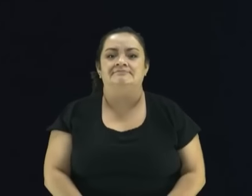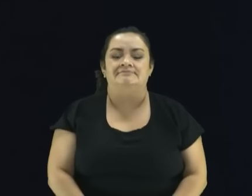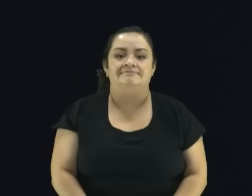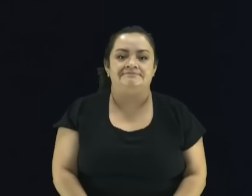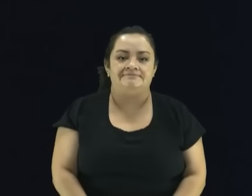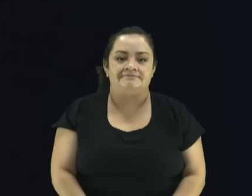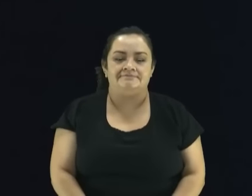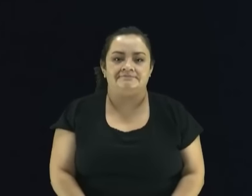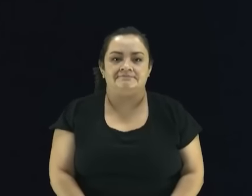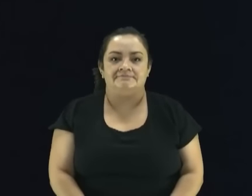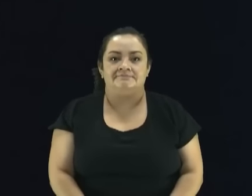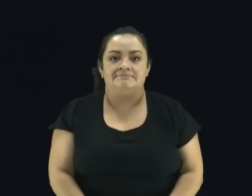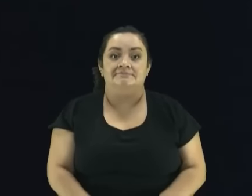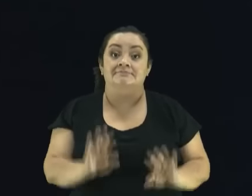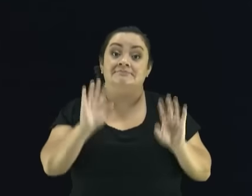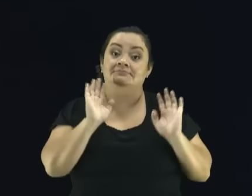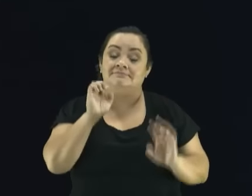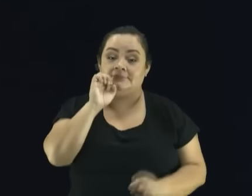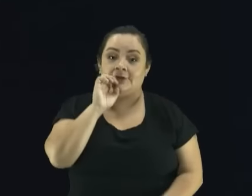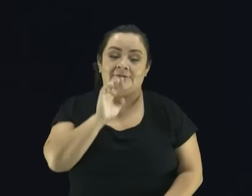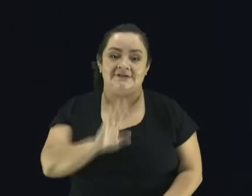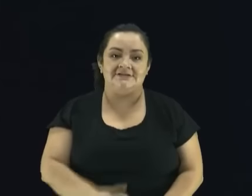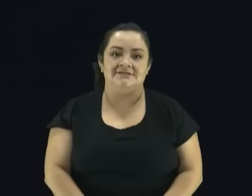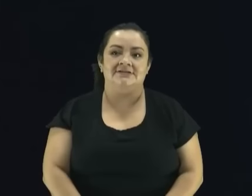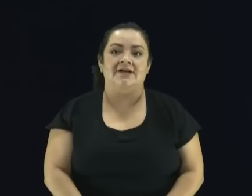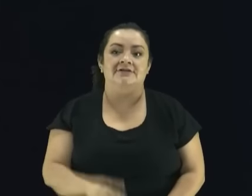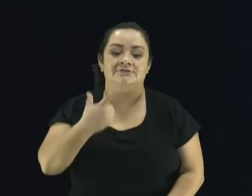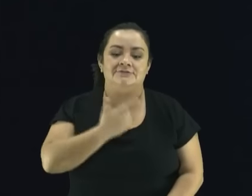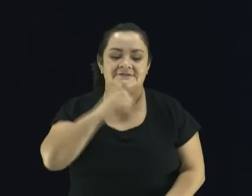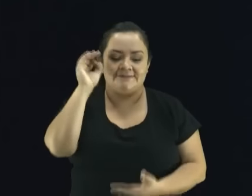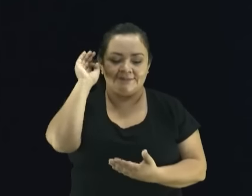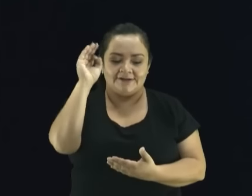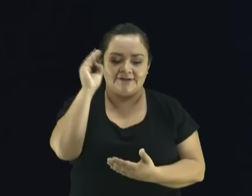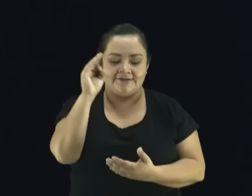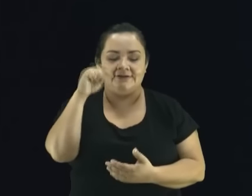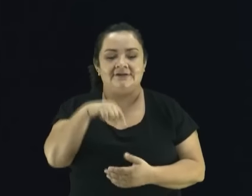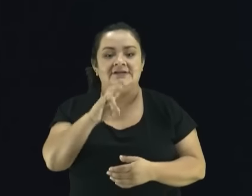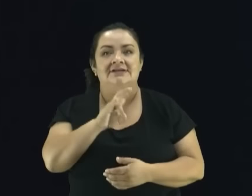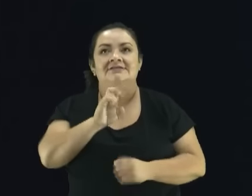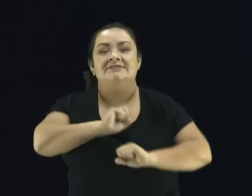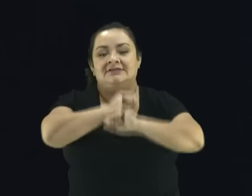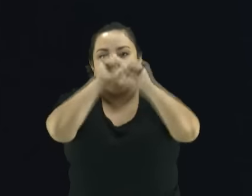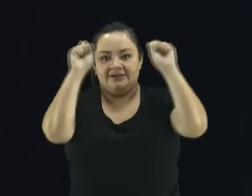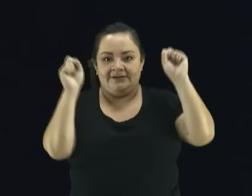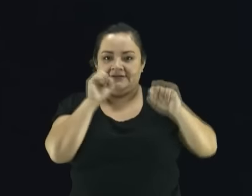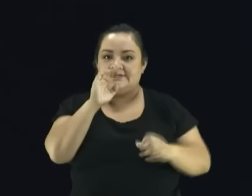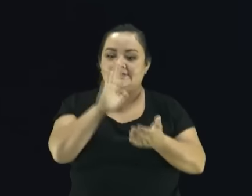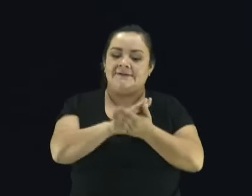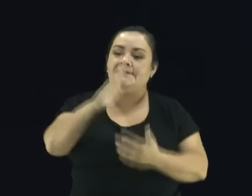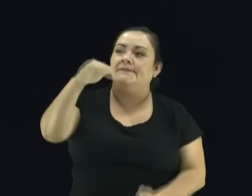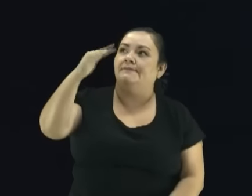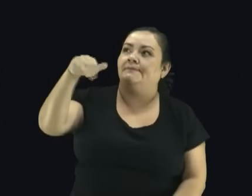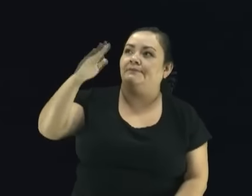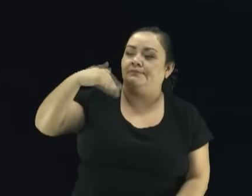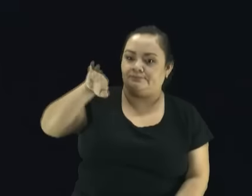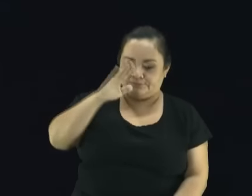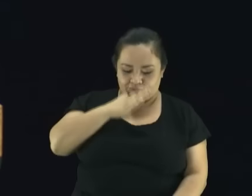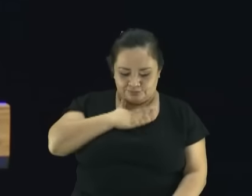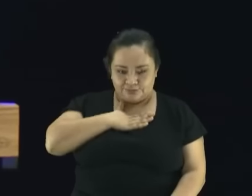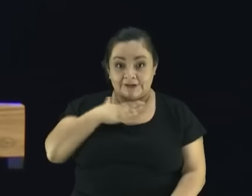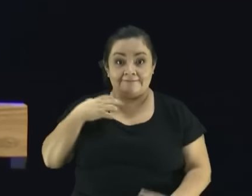show pero como decía nuestra predicador a las 7 de la mañana la presencia del espíritu santo en la vida del cristiano y del